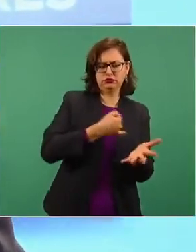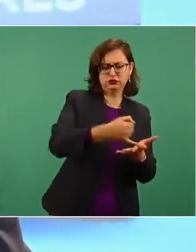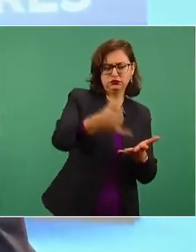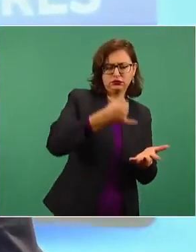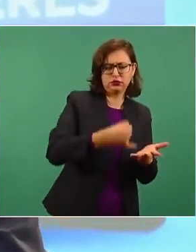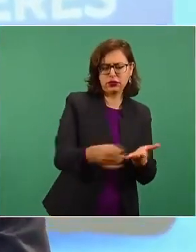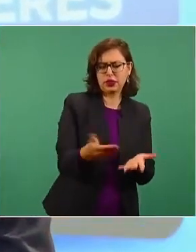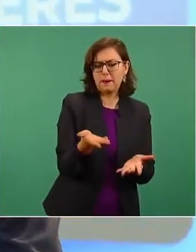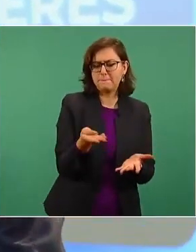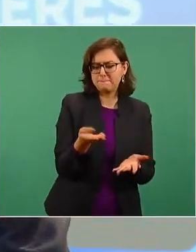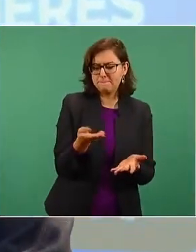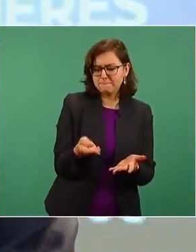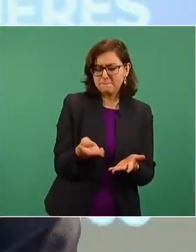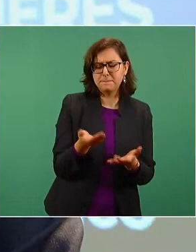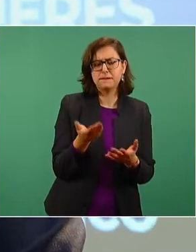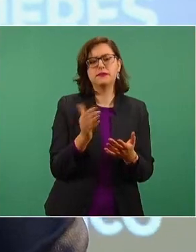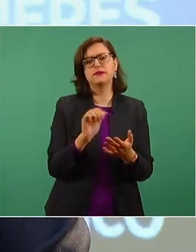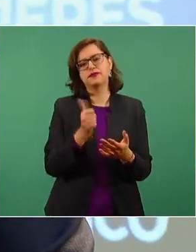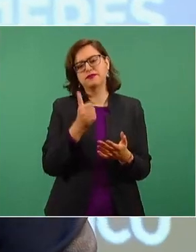Se está